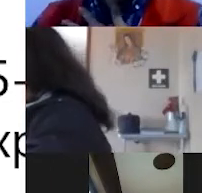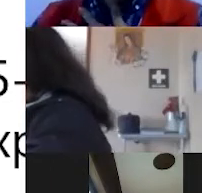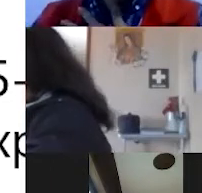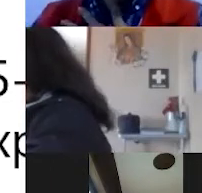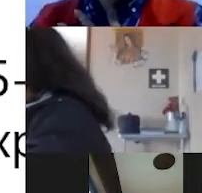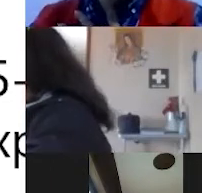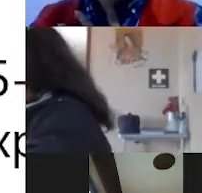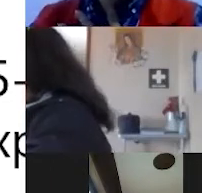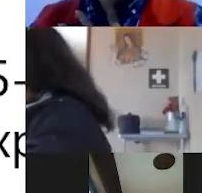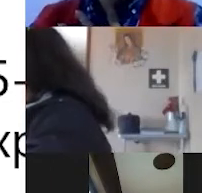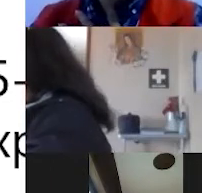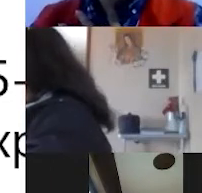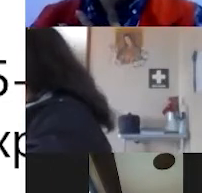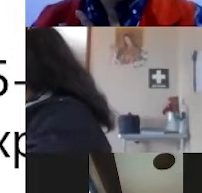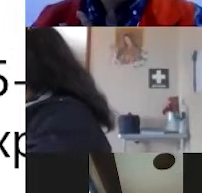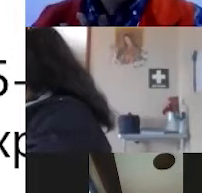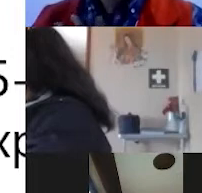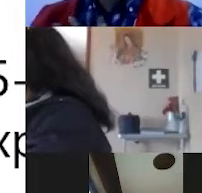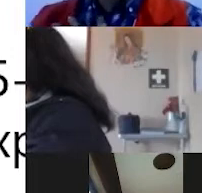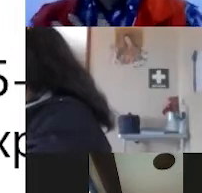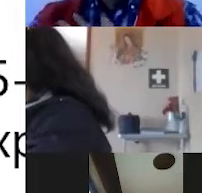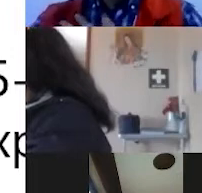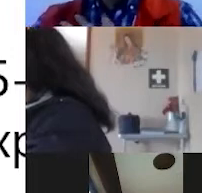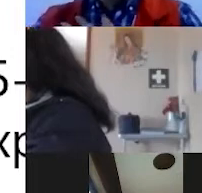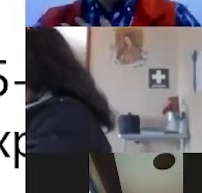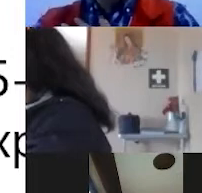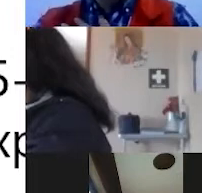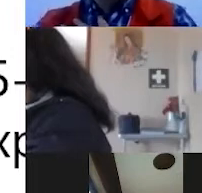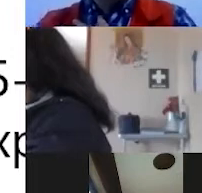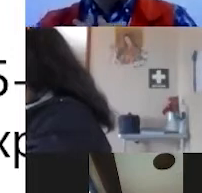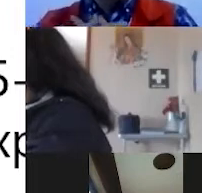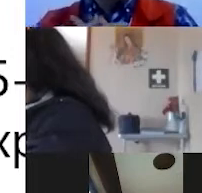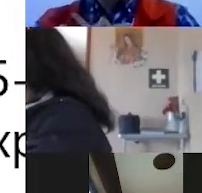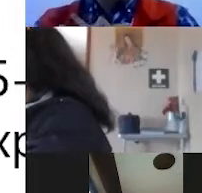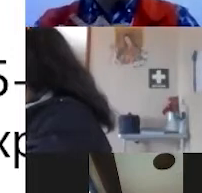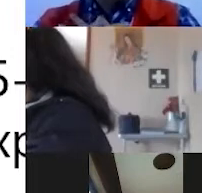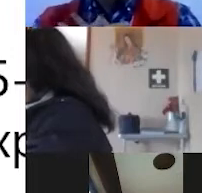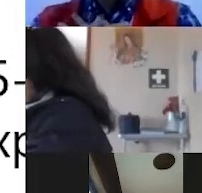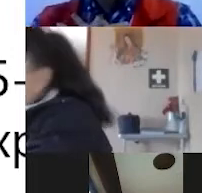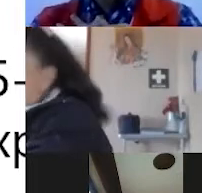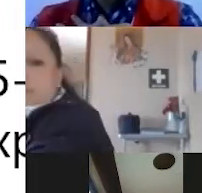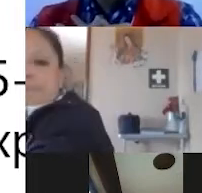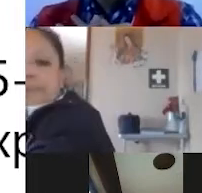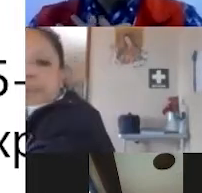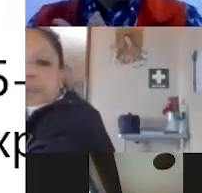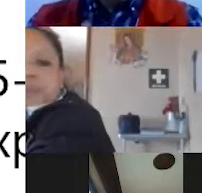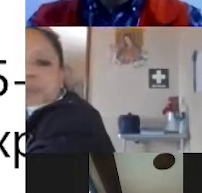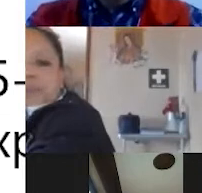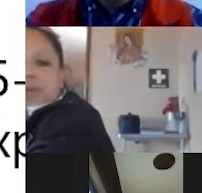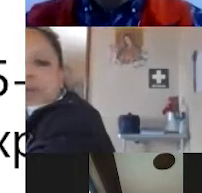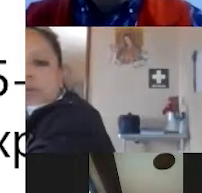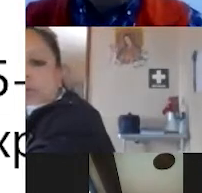compresiones es hundir la caja torácica hasta 6 centímetros, ¿ok? O sea, debe ser una